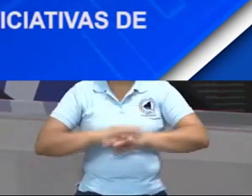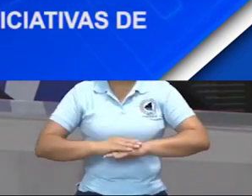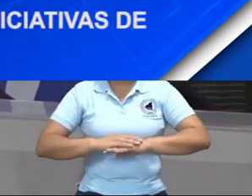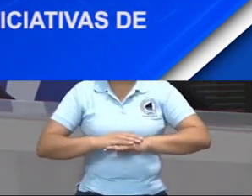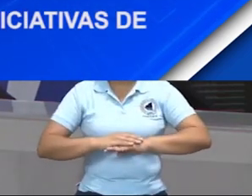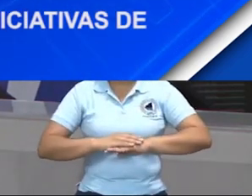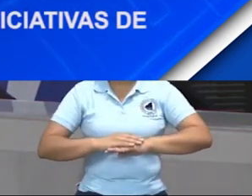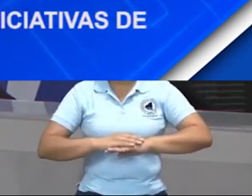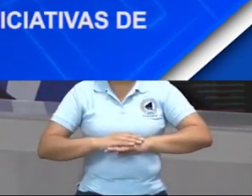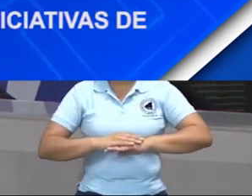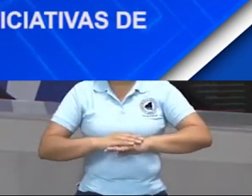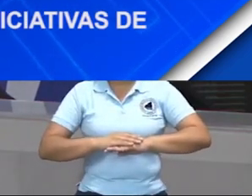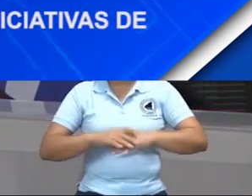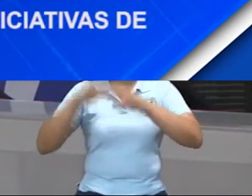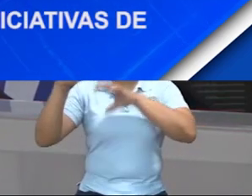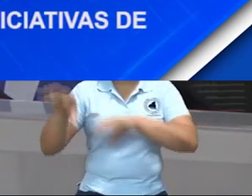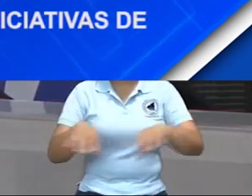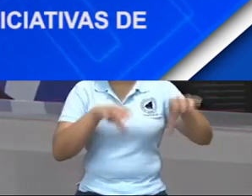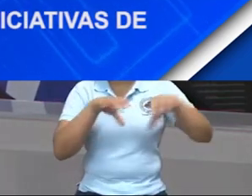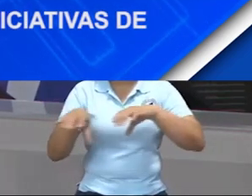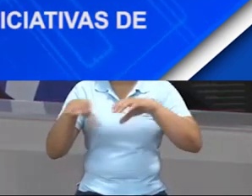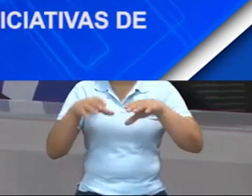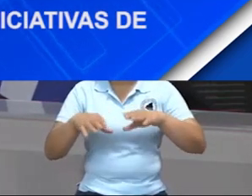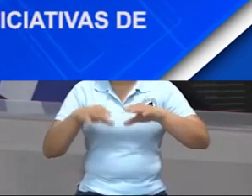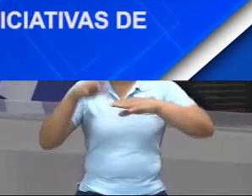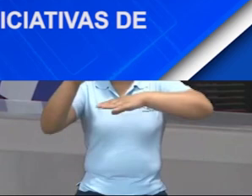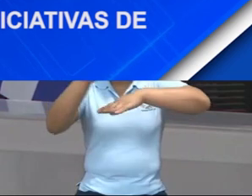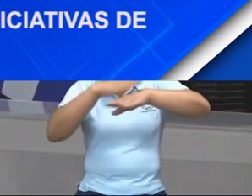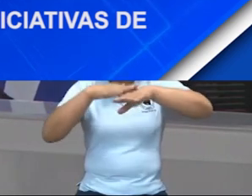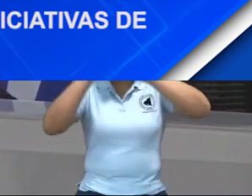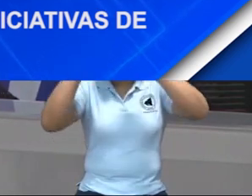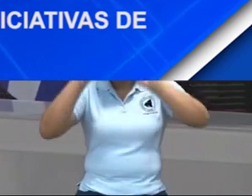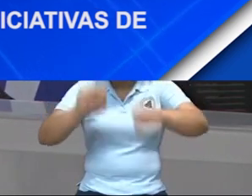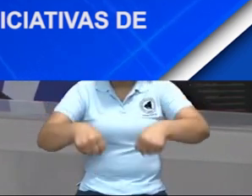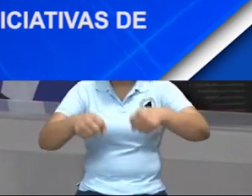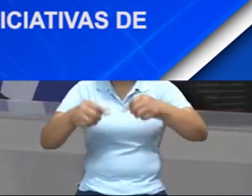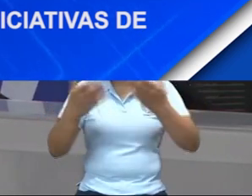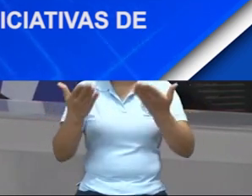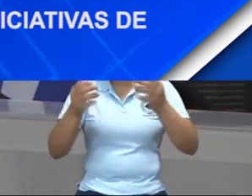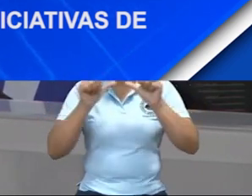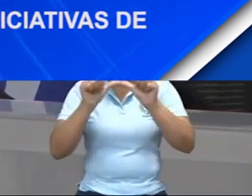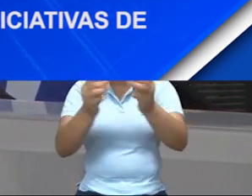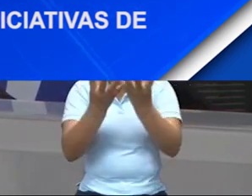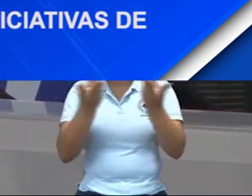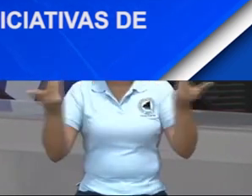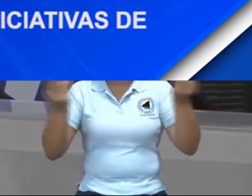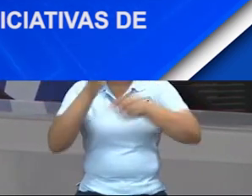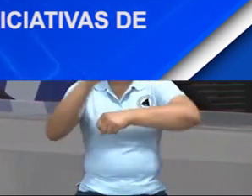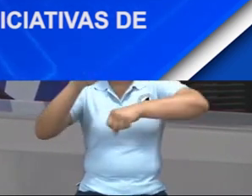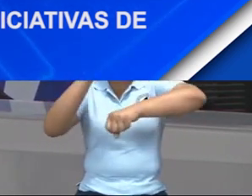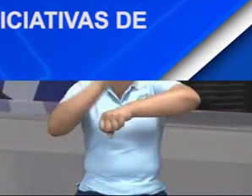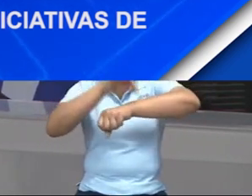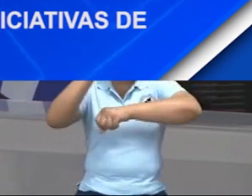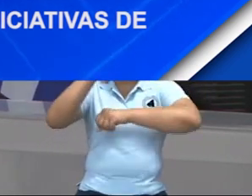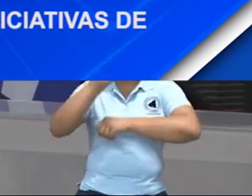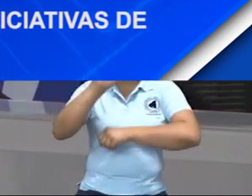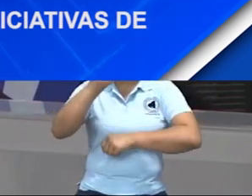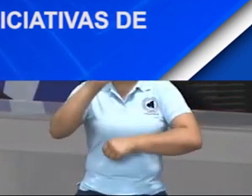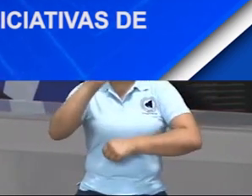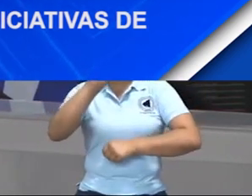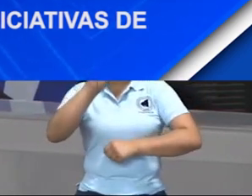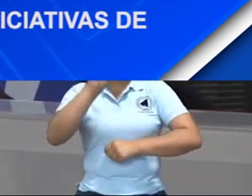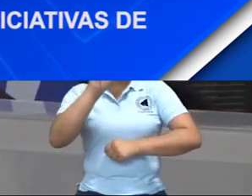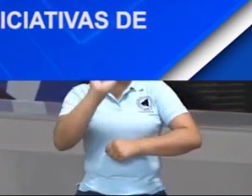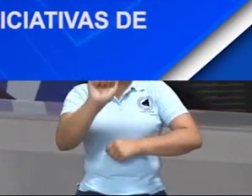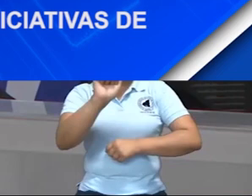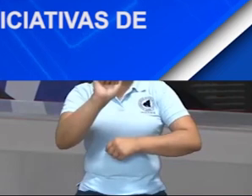tal que dichas acciones permitan avanzar en la eliminación de la malaria en los territorios. Contenido: este